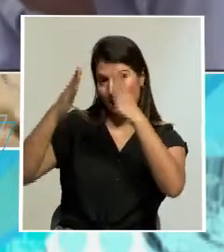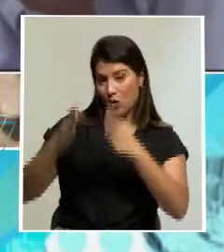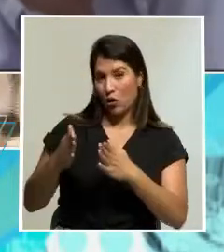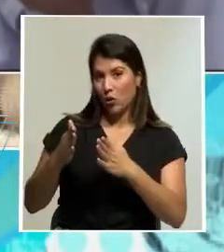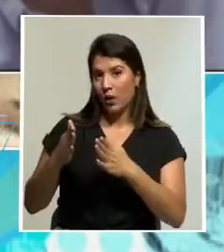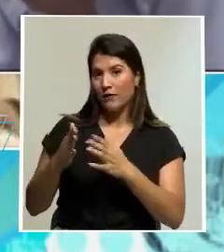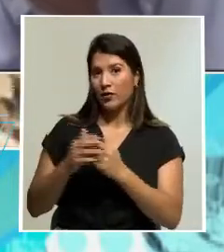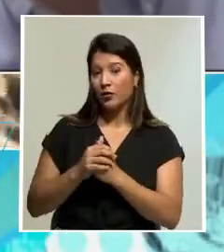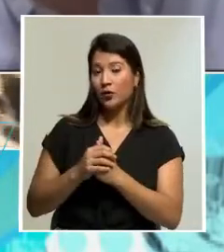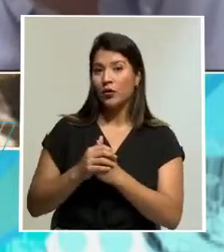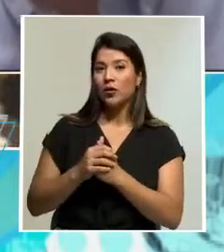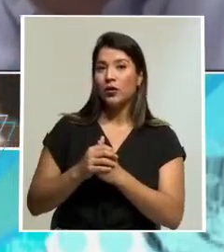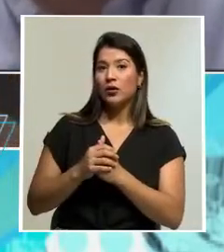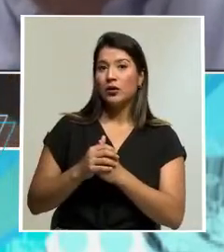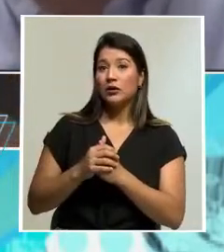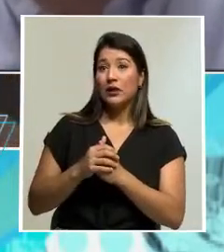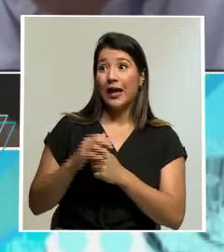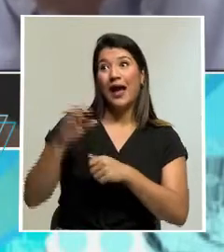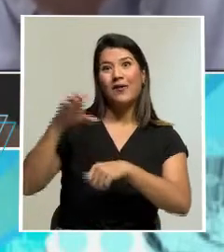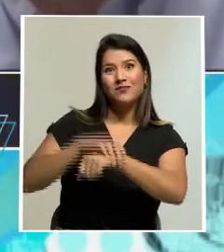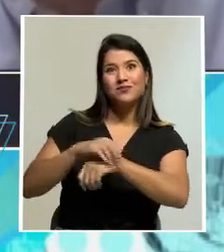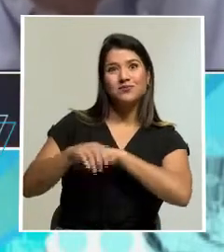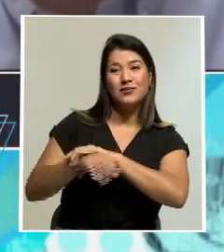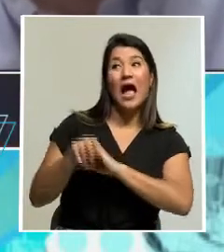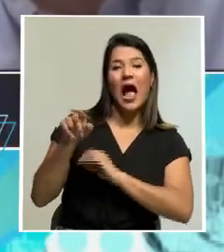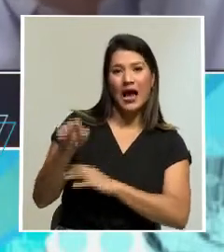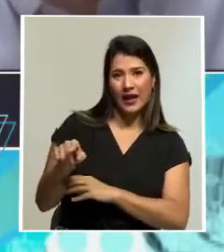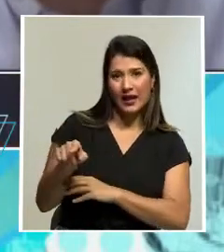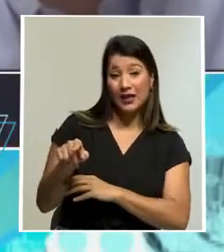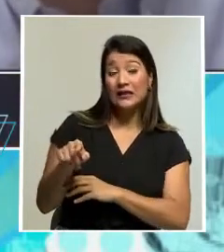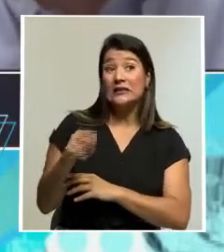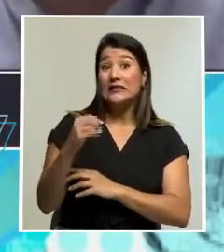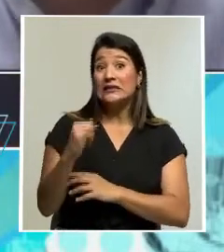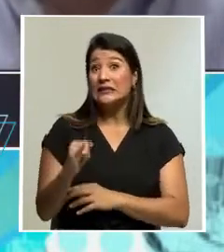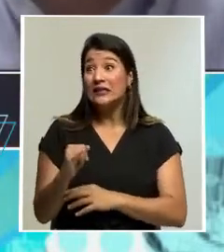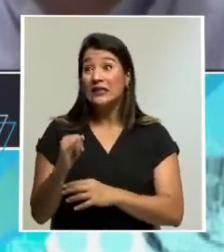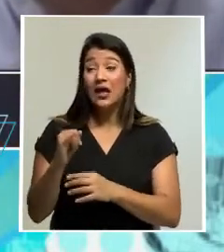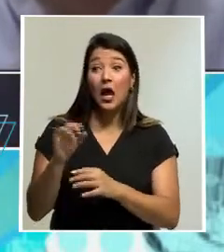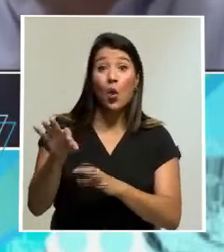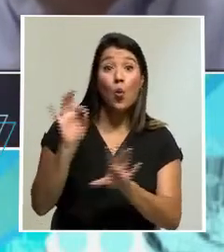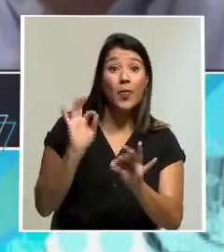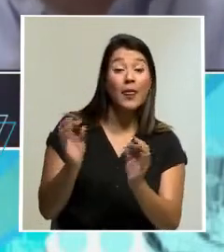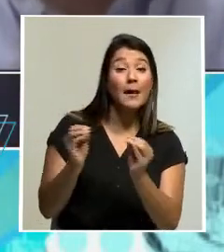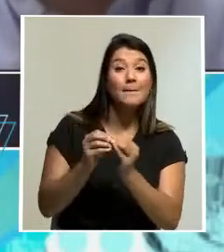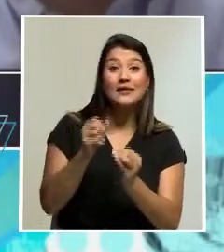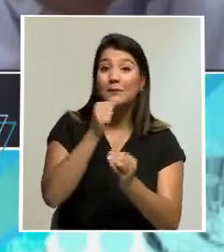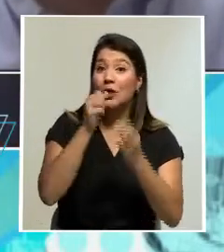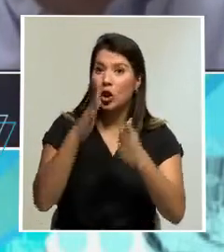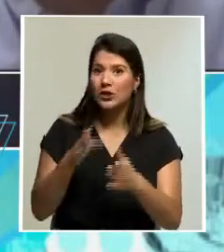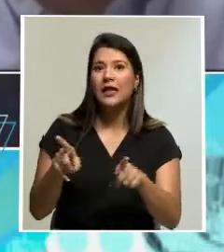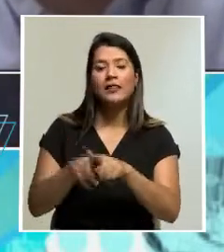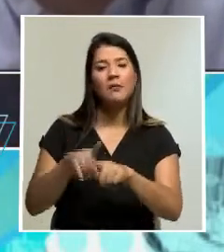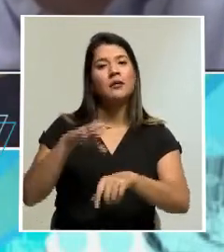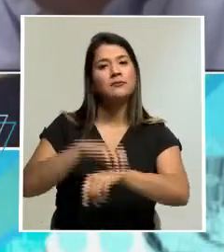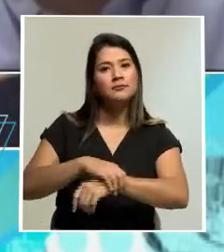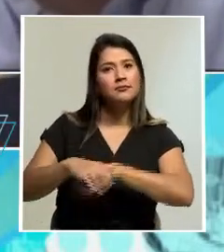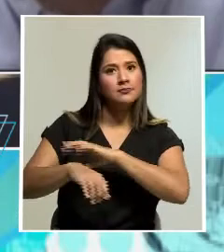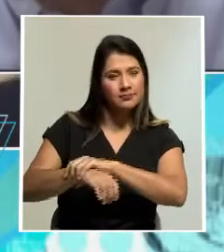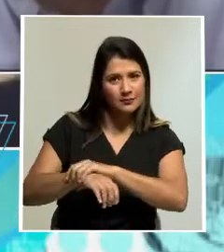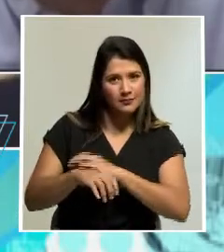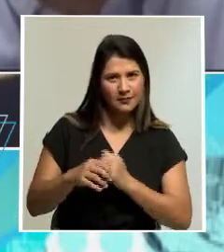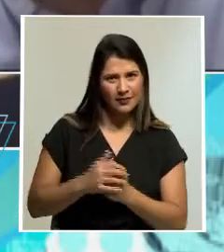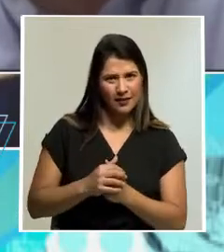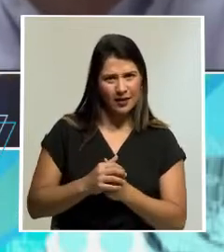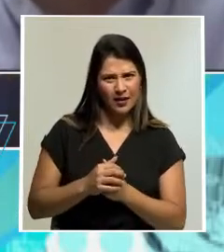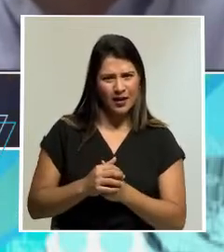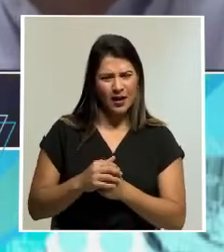si no hubieran capturado a más gente. Ellos llegaron a buscar a los periodistas golpistas. Y yo digo, Ernesto, si aquí los golpistas